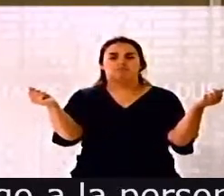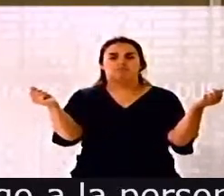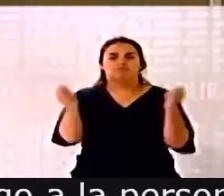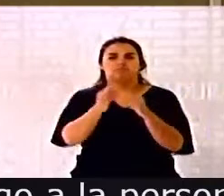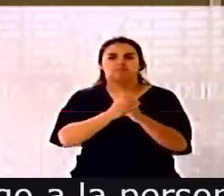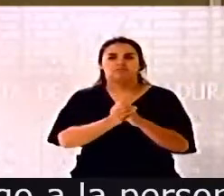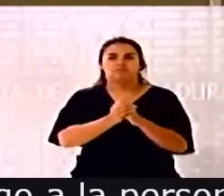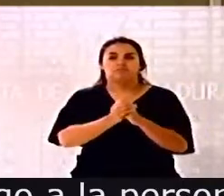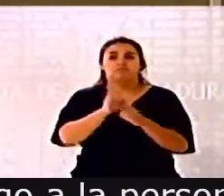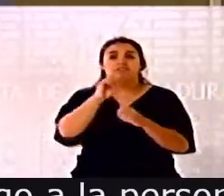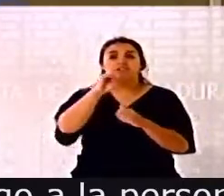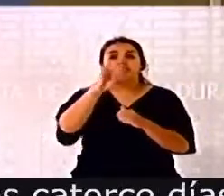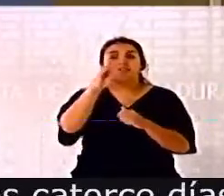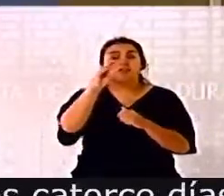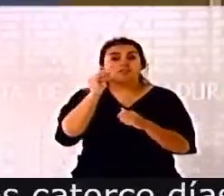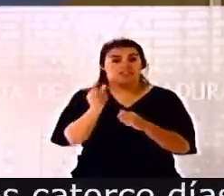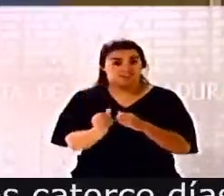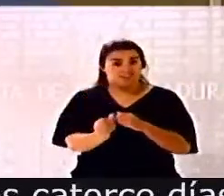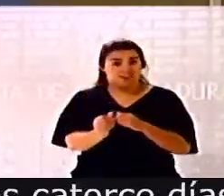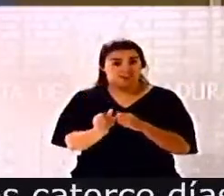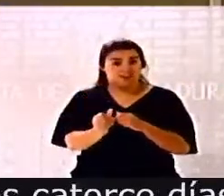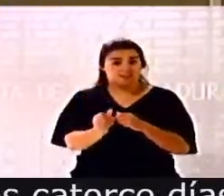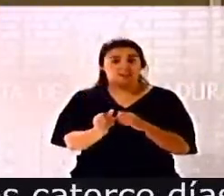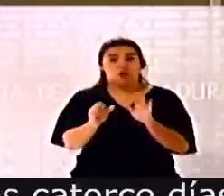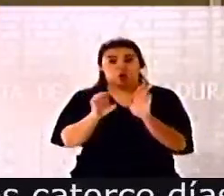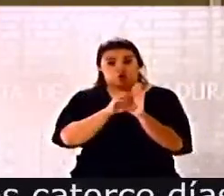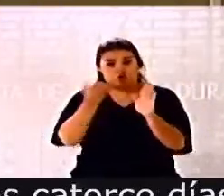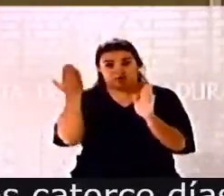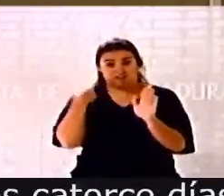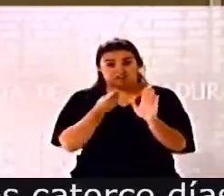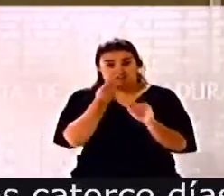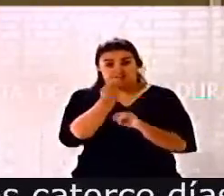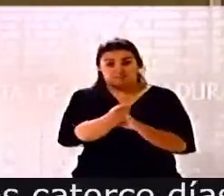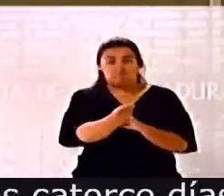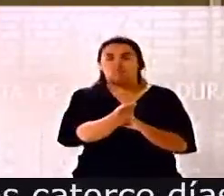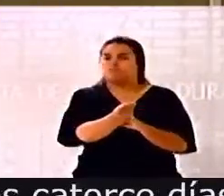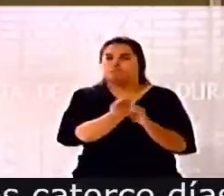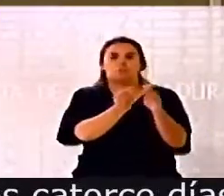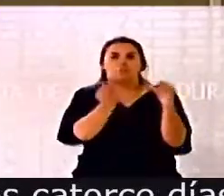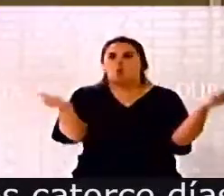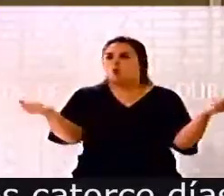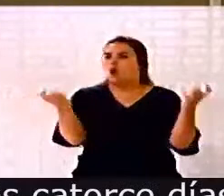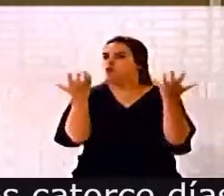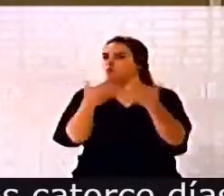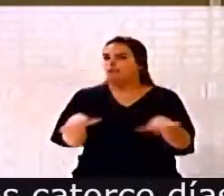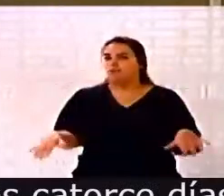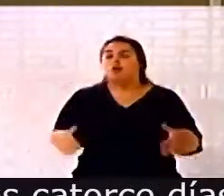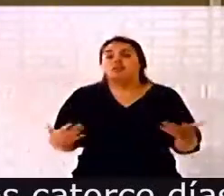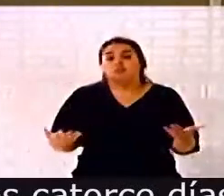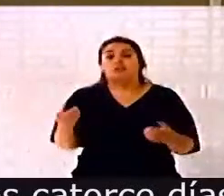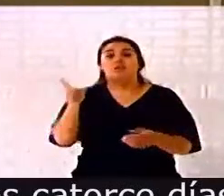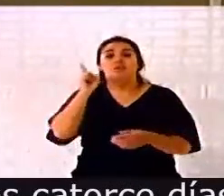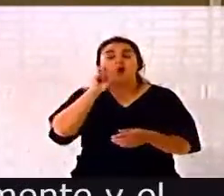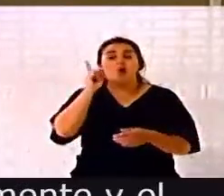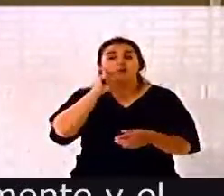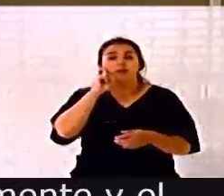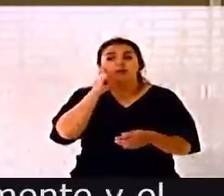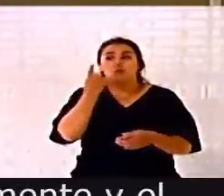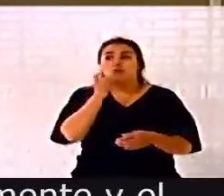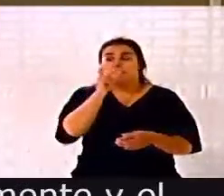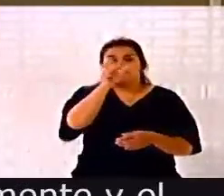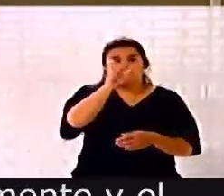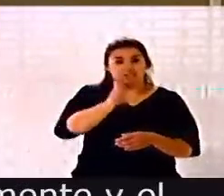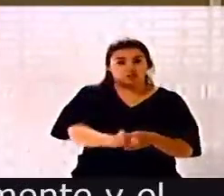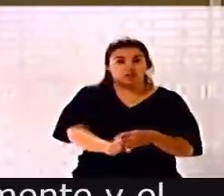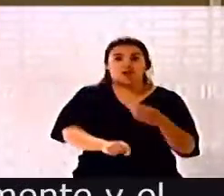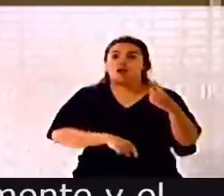A los 14 días, el código que se le ha asignado se le borra automáticamente y el móvil pasaría a ser de una persona